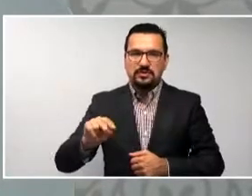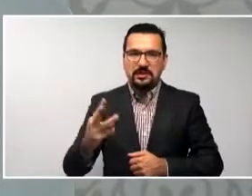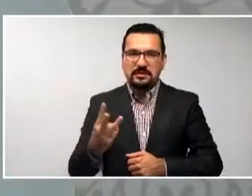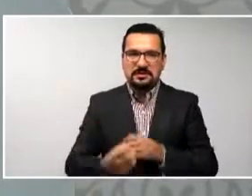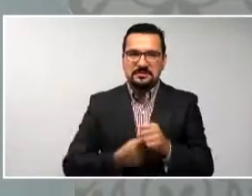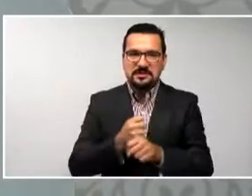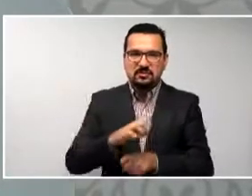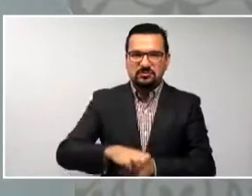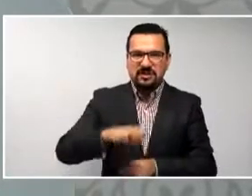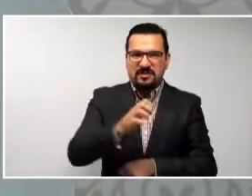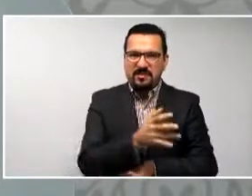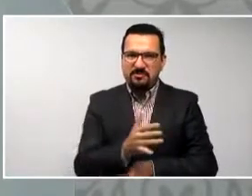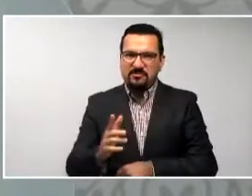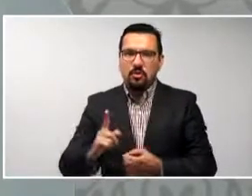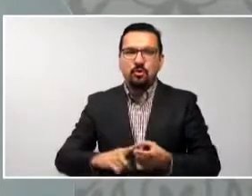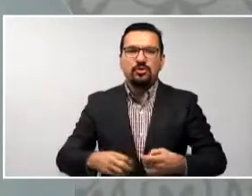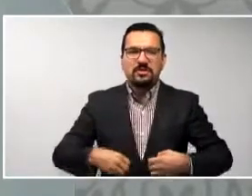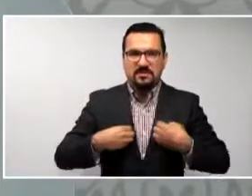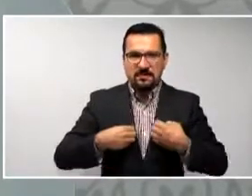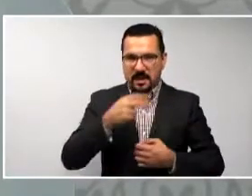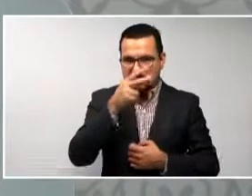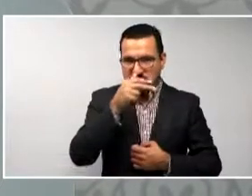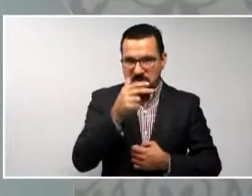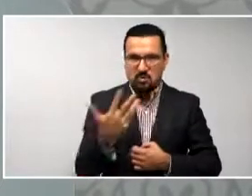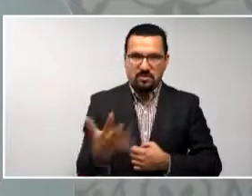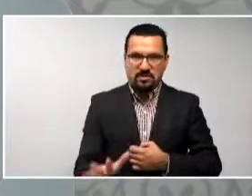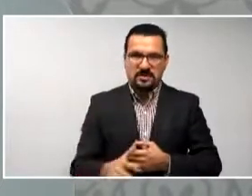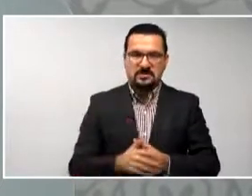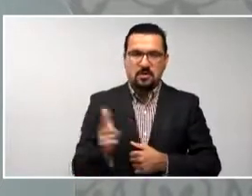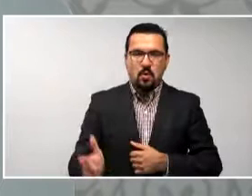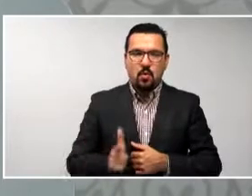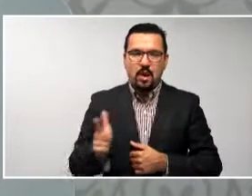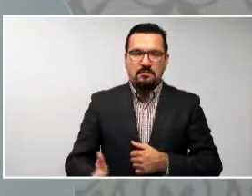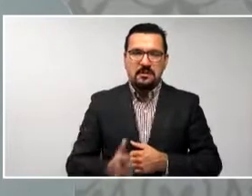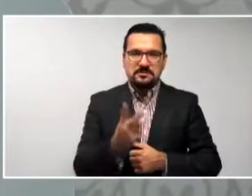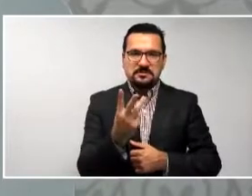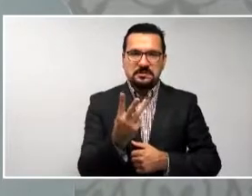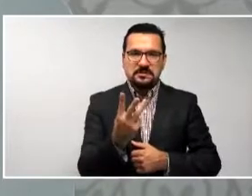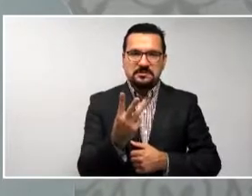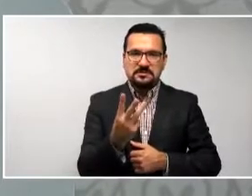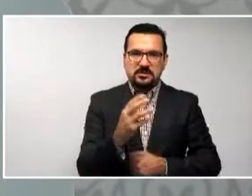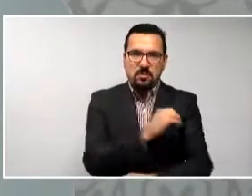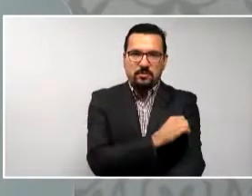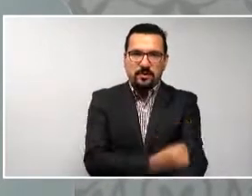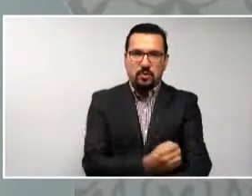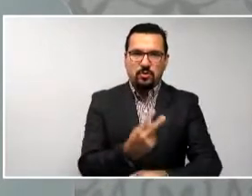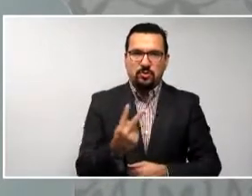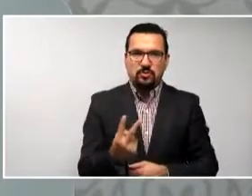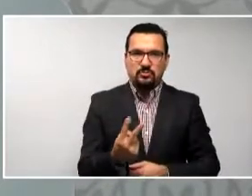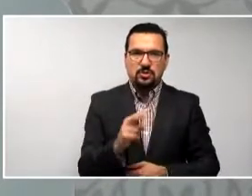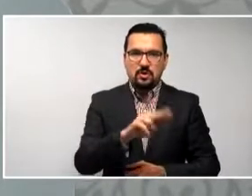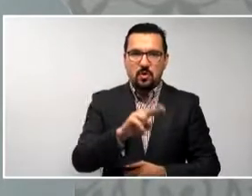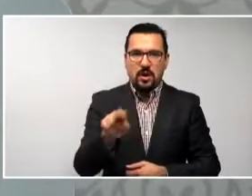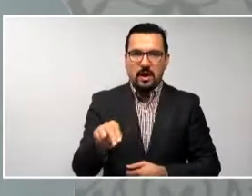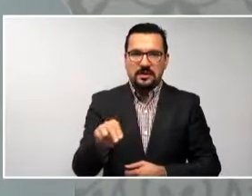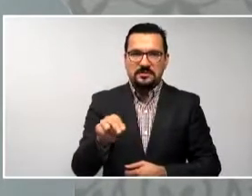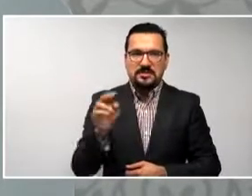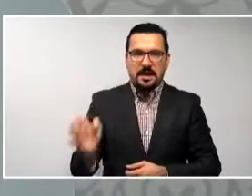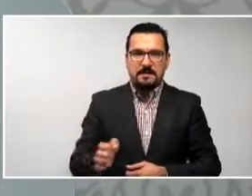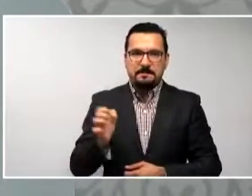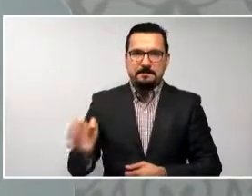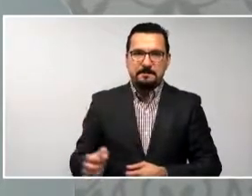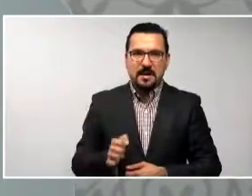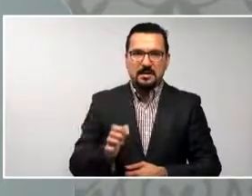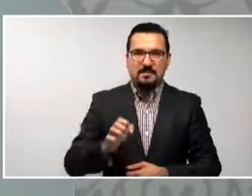edad residentes de hermosillo 10 guaymas 3 kg m2 nogales empalme